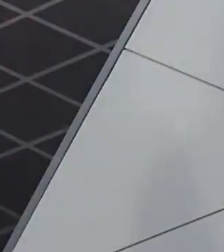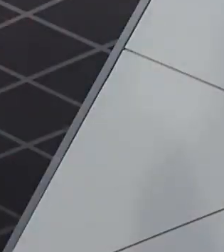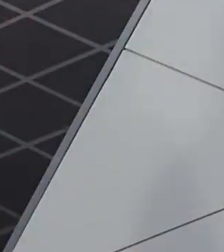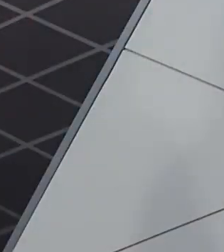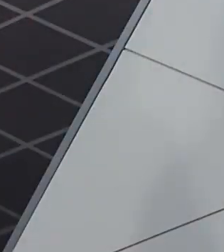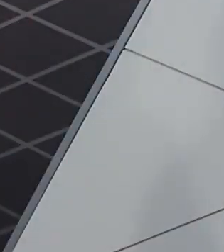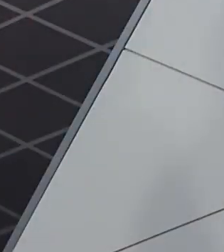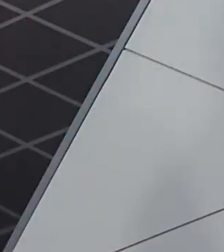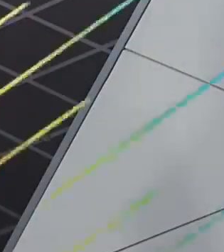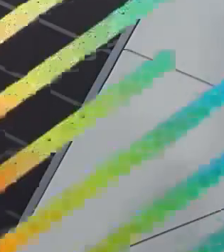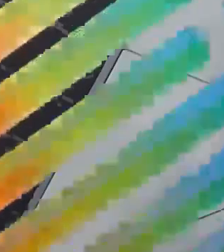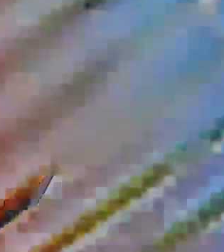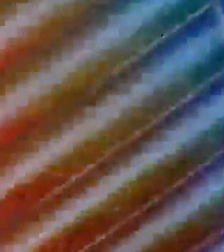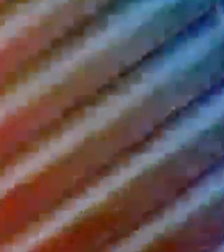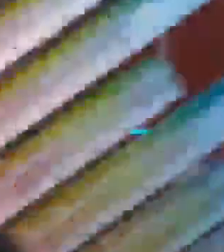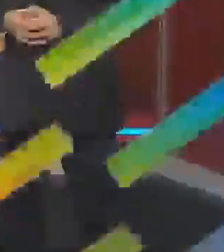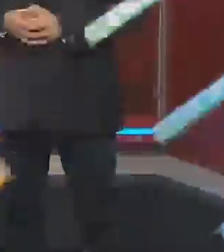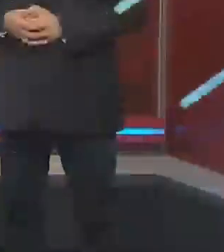Aysén.